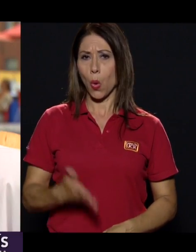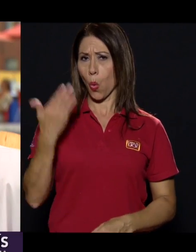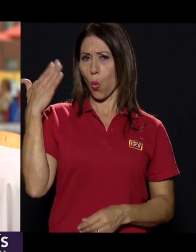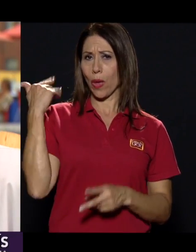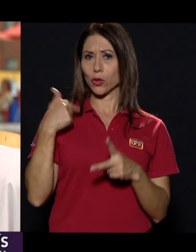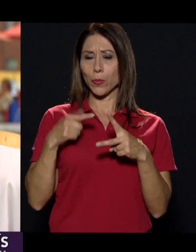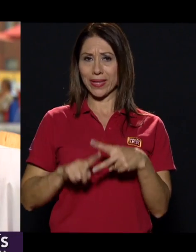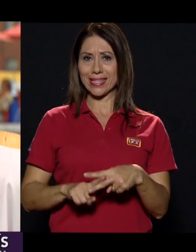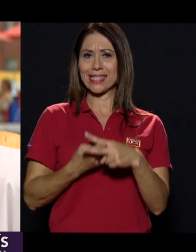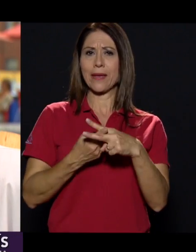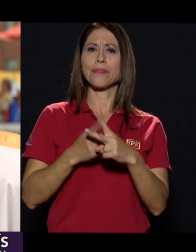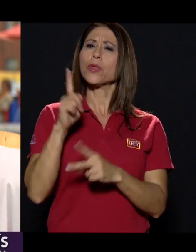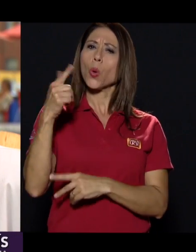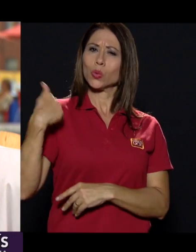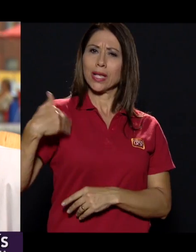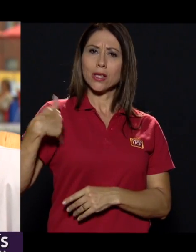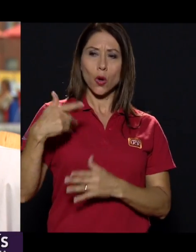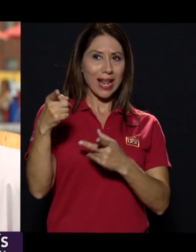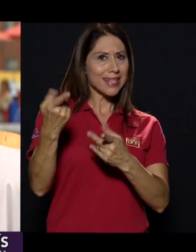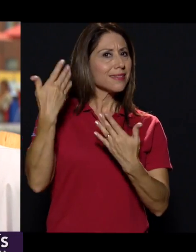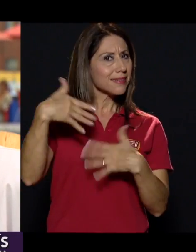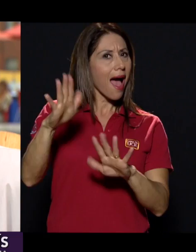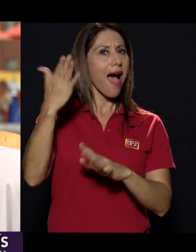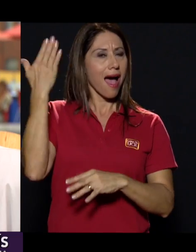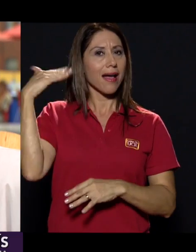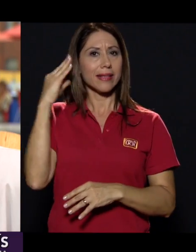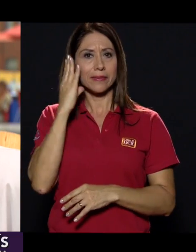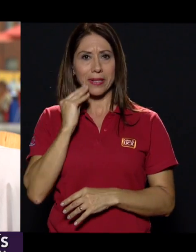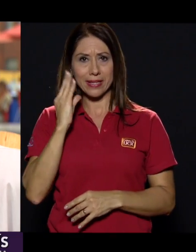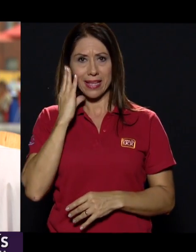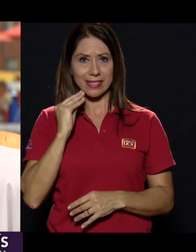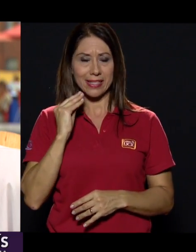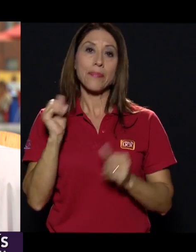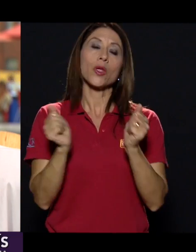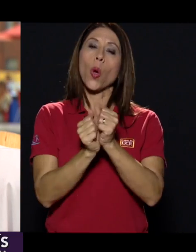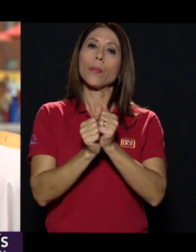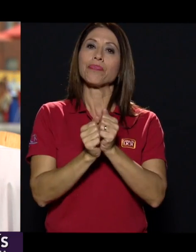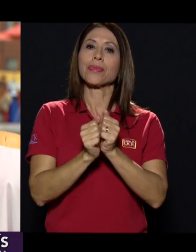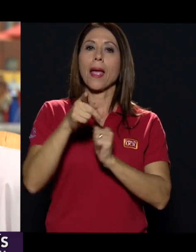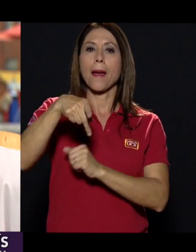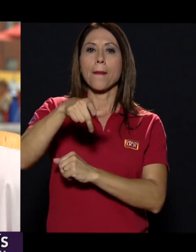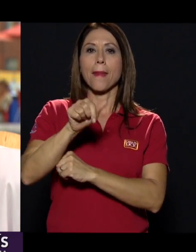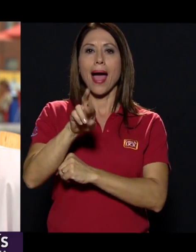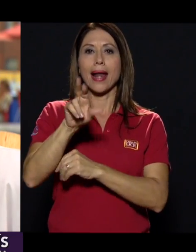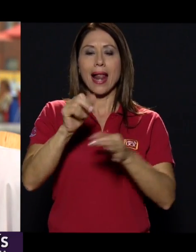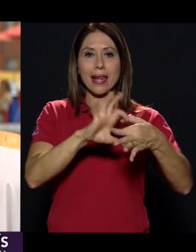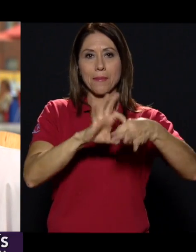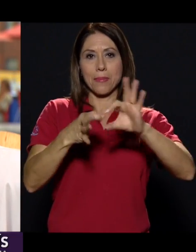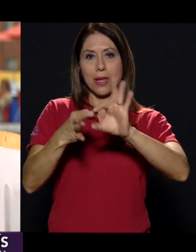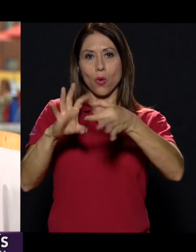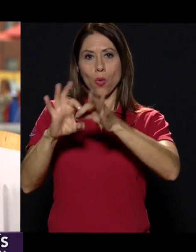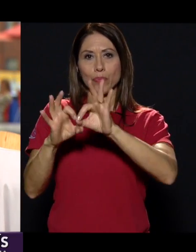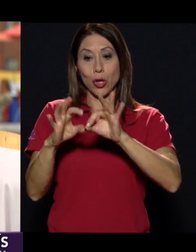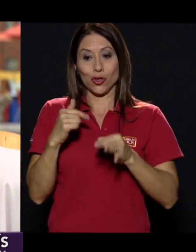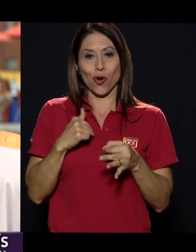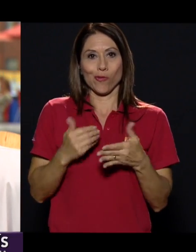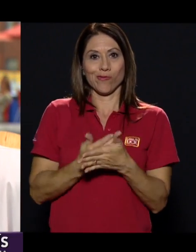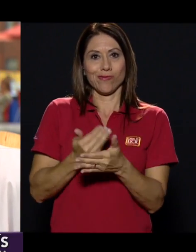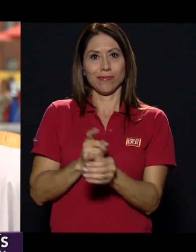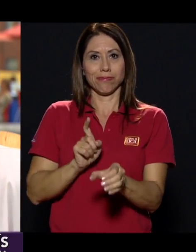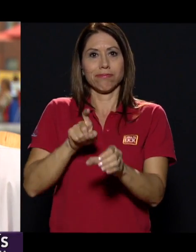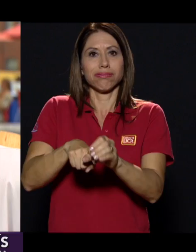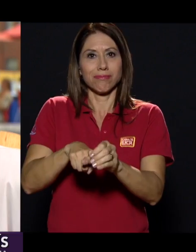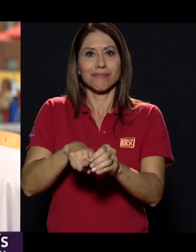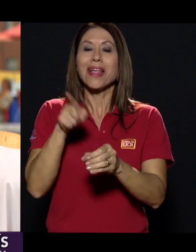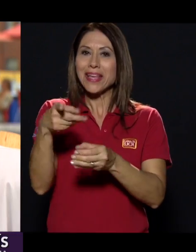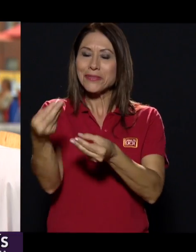Cuando yo me inicié en esto, hubo un señor que ya tenía experiencia en lo que era paralímpico, recién llegado,